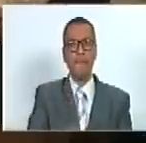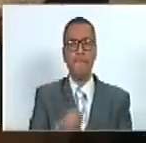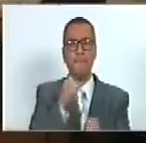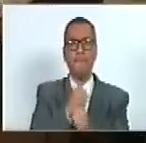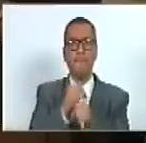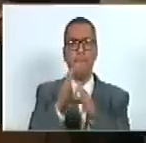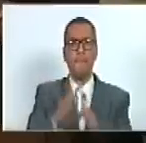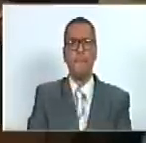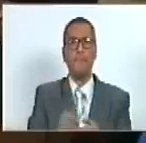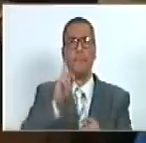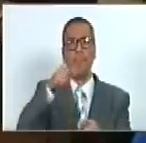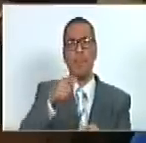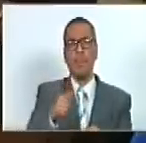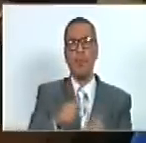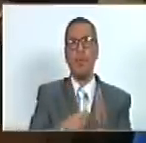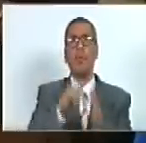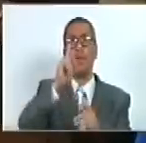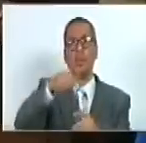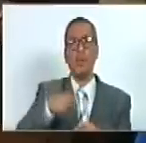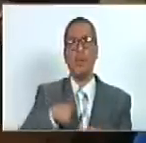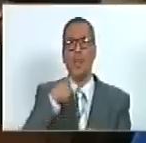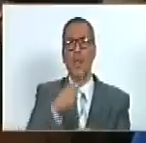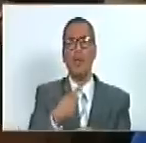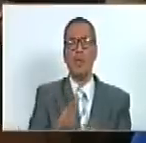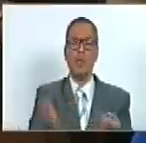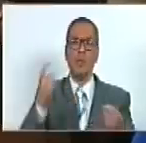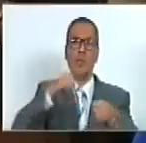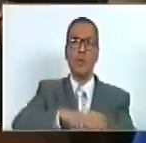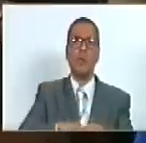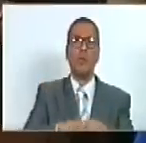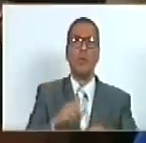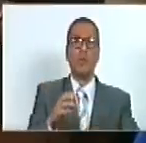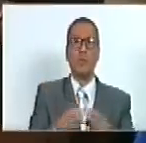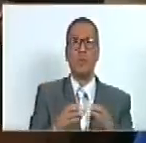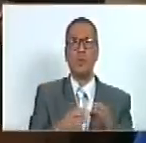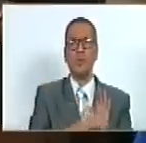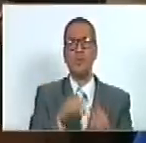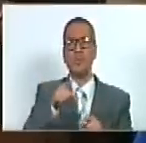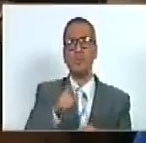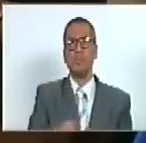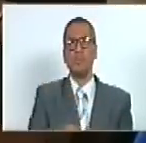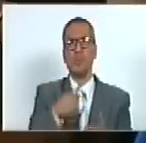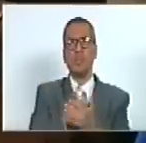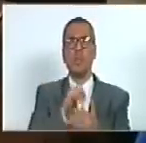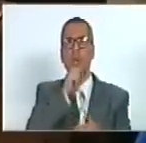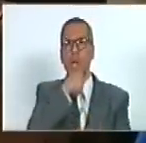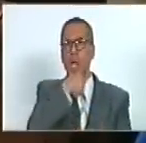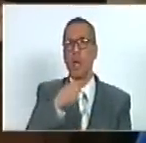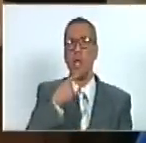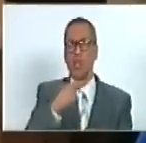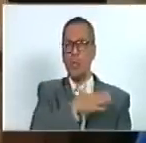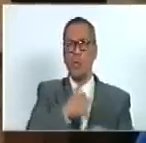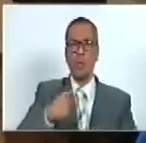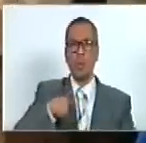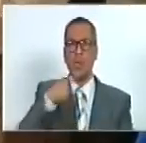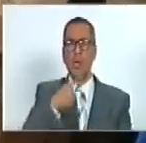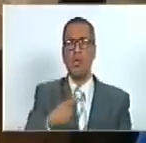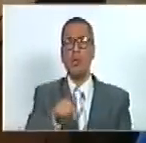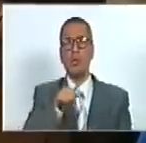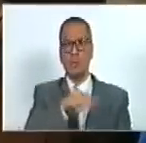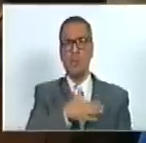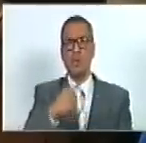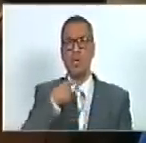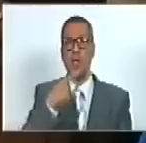trabajadoras. Y por si fuera poco, también fueron incorporados los jubilados y pensionados. Un minuto, yo diputado. Quiero con esto